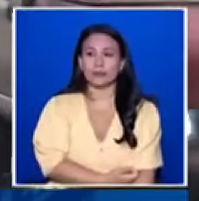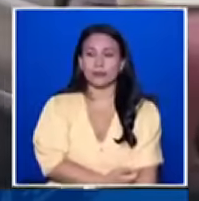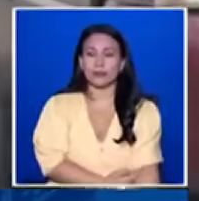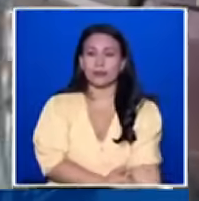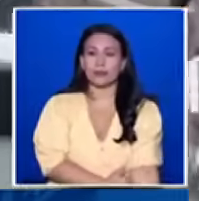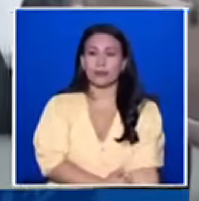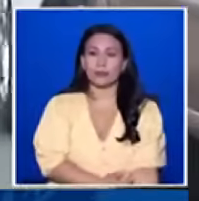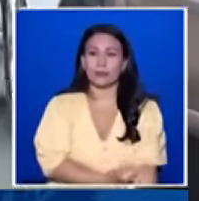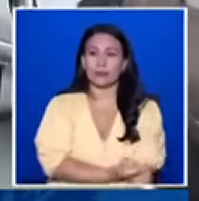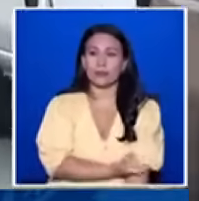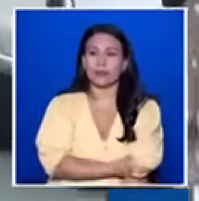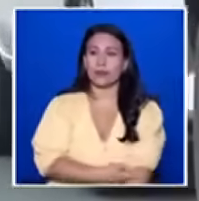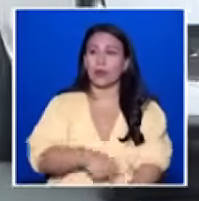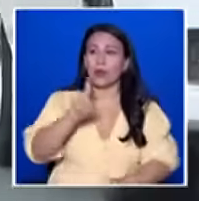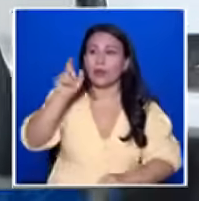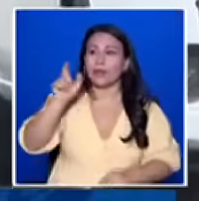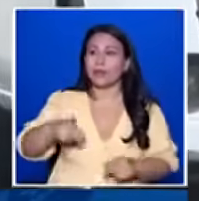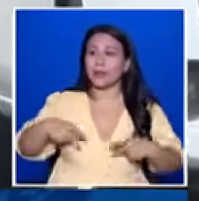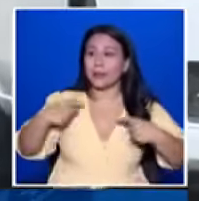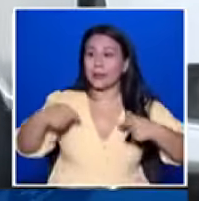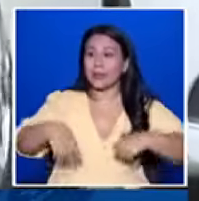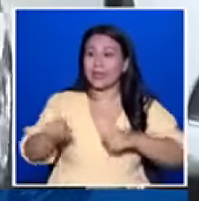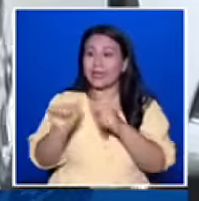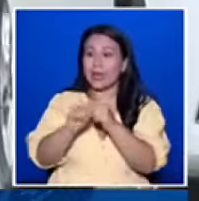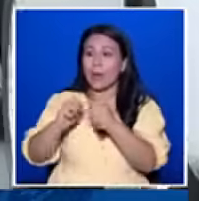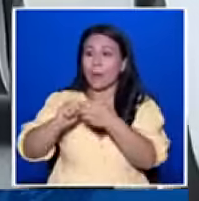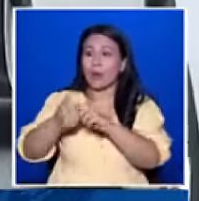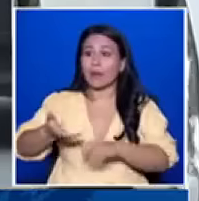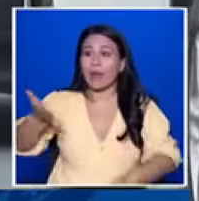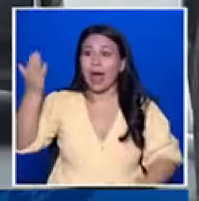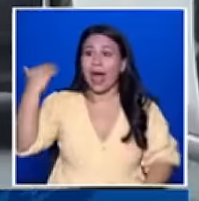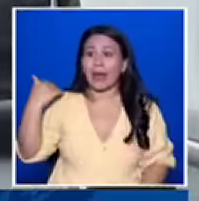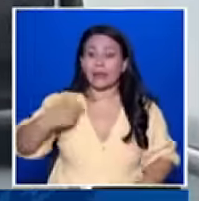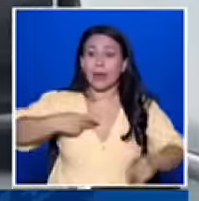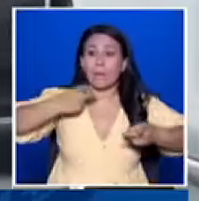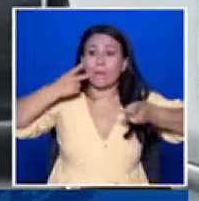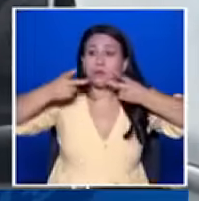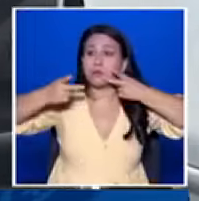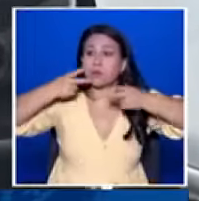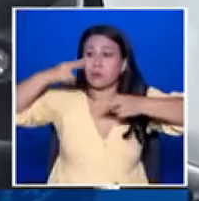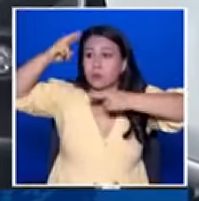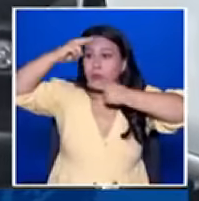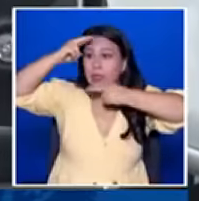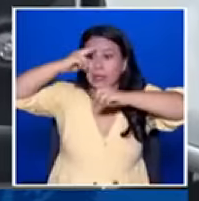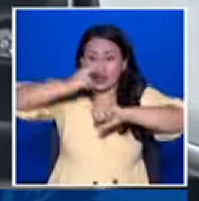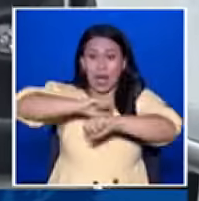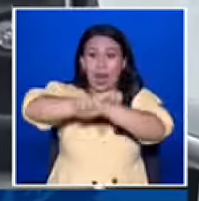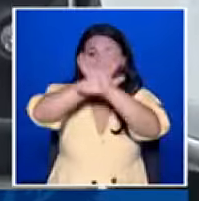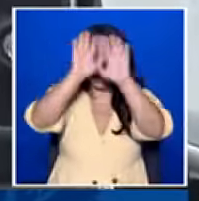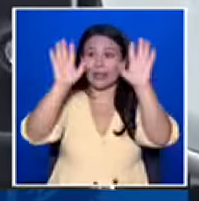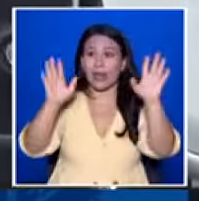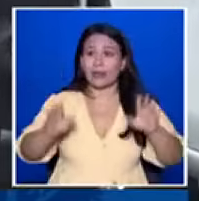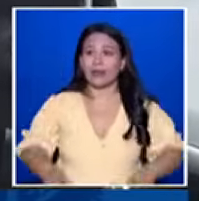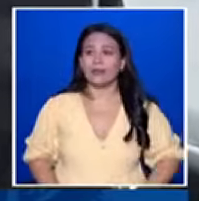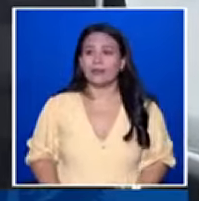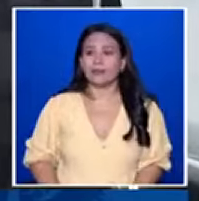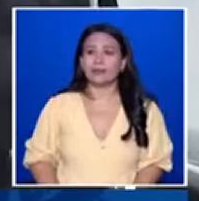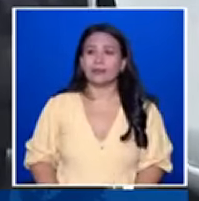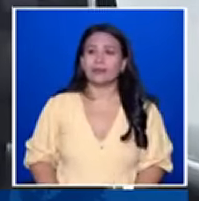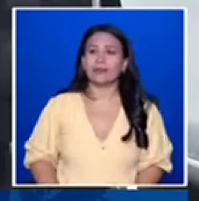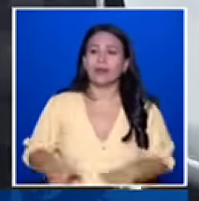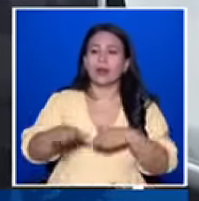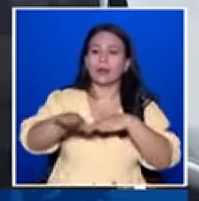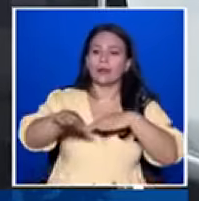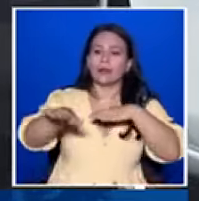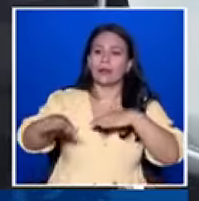mire, Henry, el problema es que cuando usted estaba transmitiendo entrevistazo en Amanecer, la carga